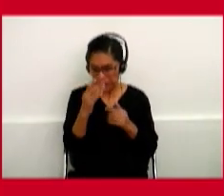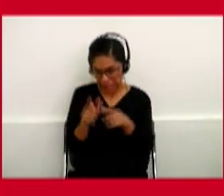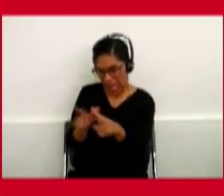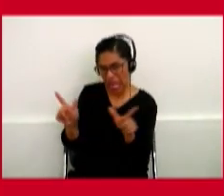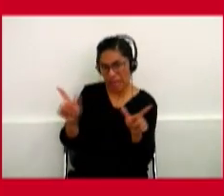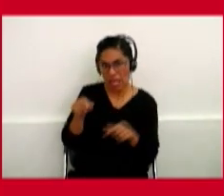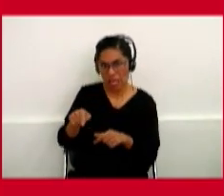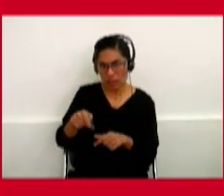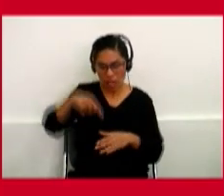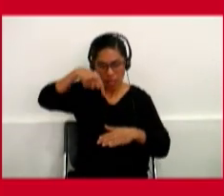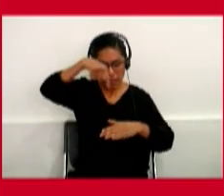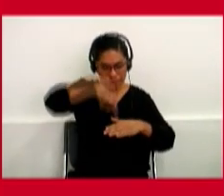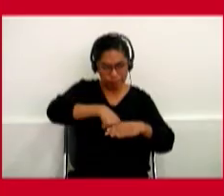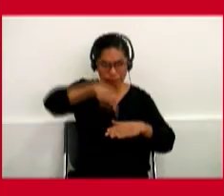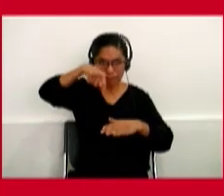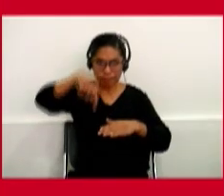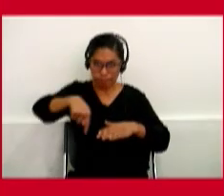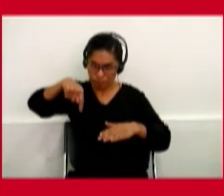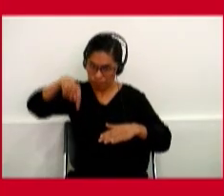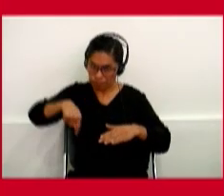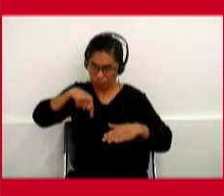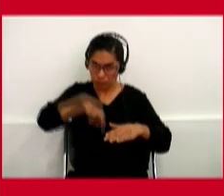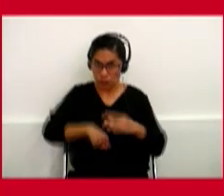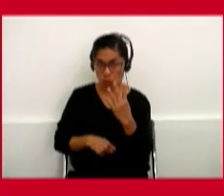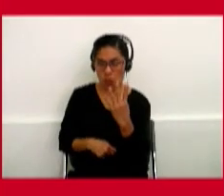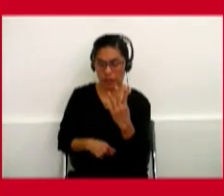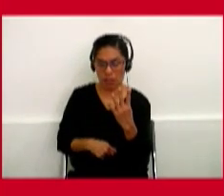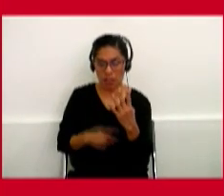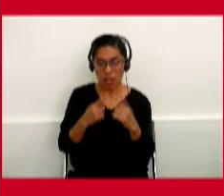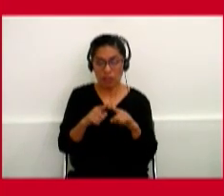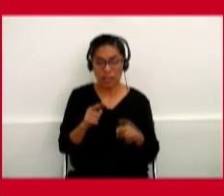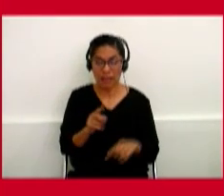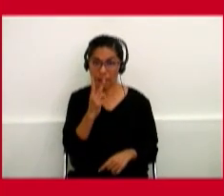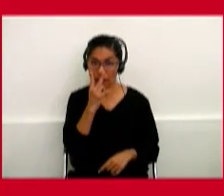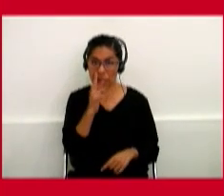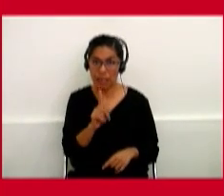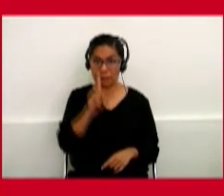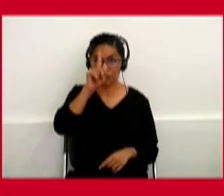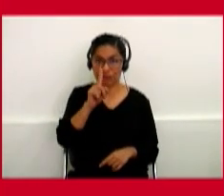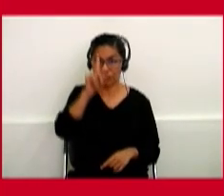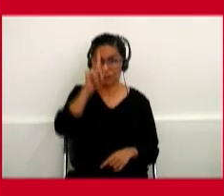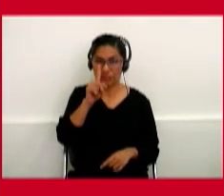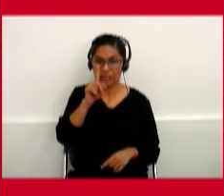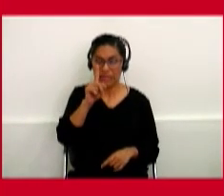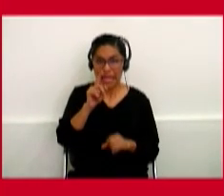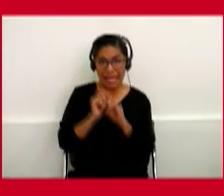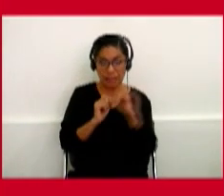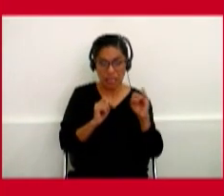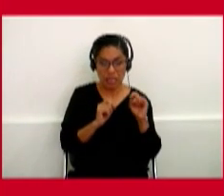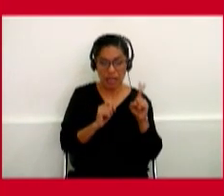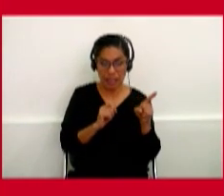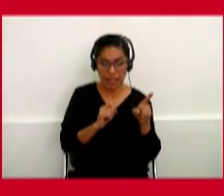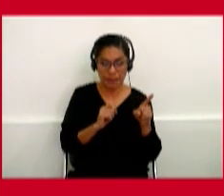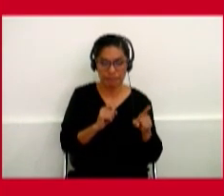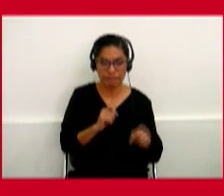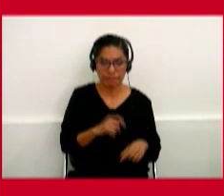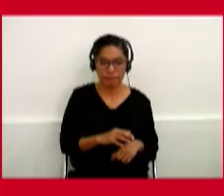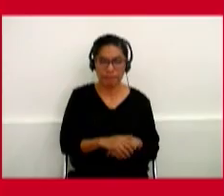taladros que se tuvo. En esta parte, si vemos en el gráfico superior de la parte izquierda, vemos